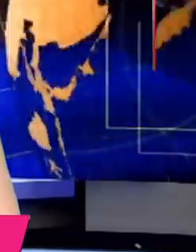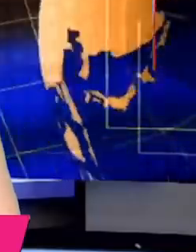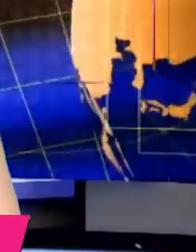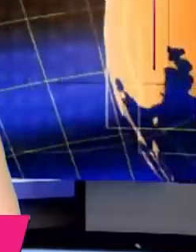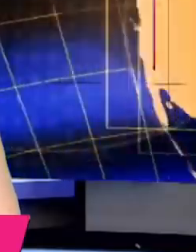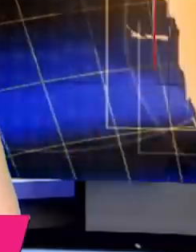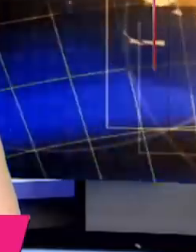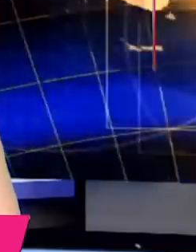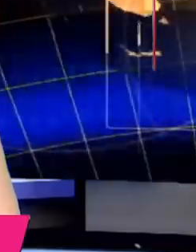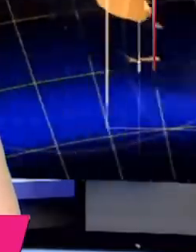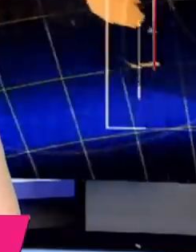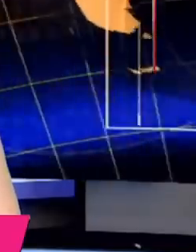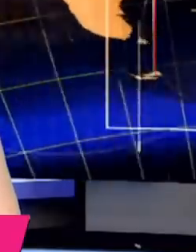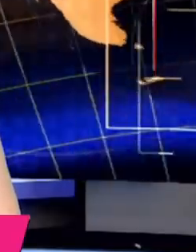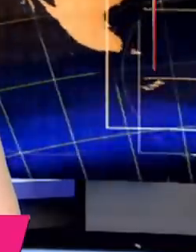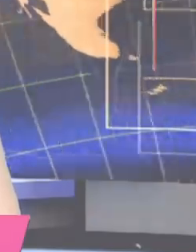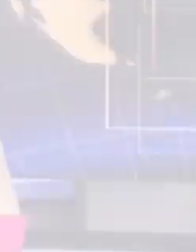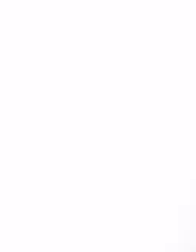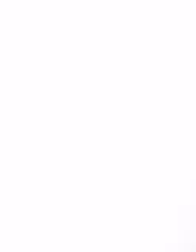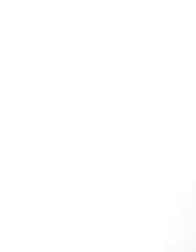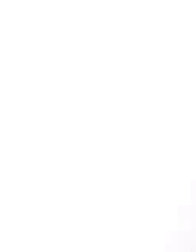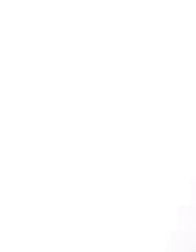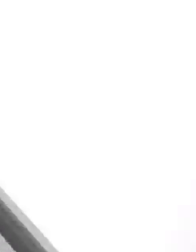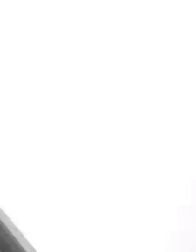en nuestras redes sociales.